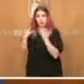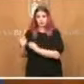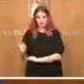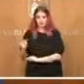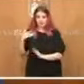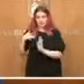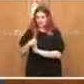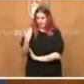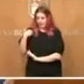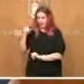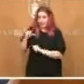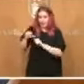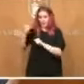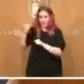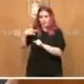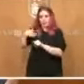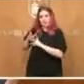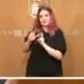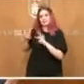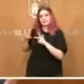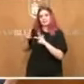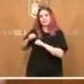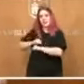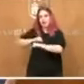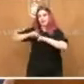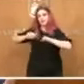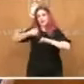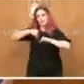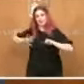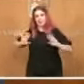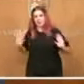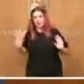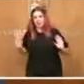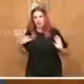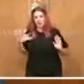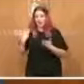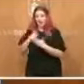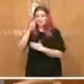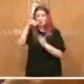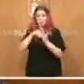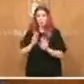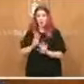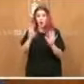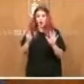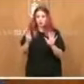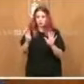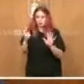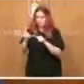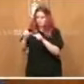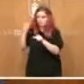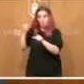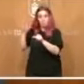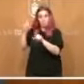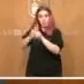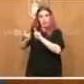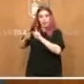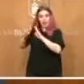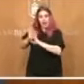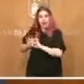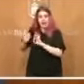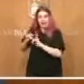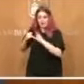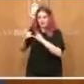tenido tiempo más que suficiente para asentarse en ese terreno. Hasta el 2008 estas viviendas no habían tenido problemas. Hasta el 2008